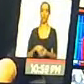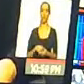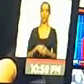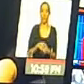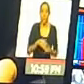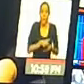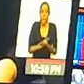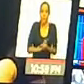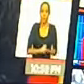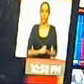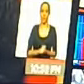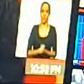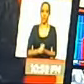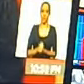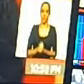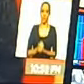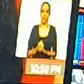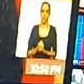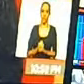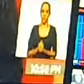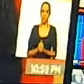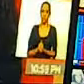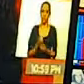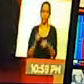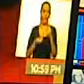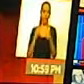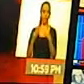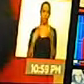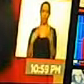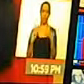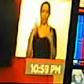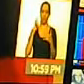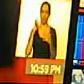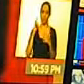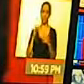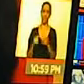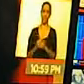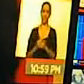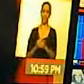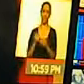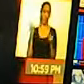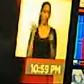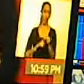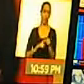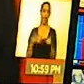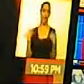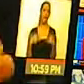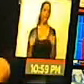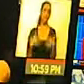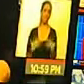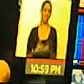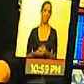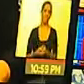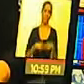Que haga un compartido. Un Instalive compartido, así pasa, una la transmisión. Ay. Y ahí se dan